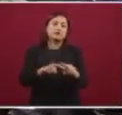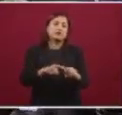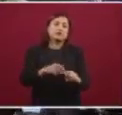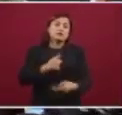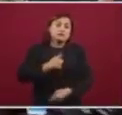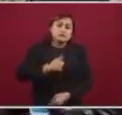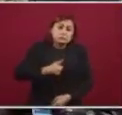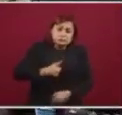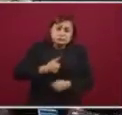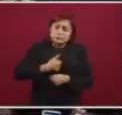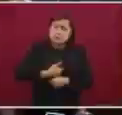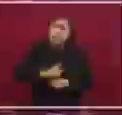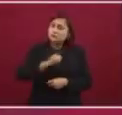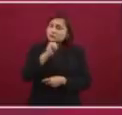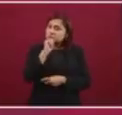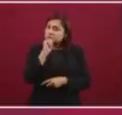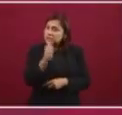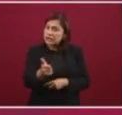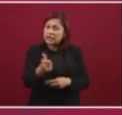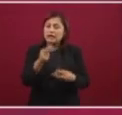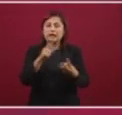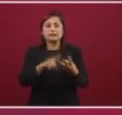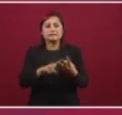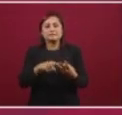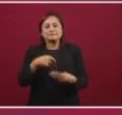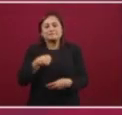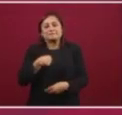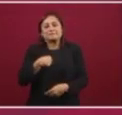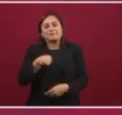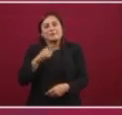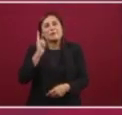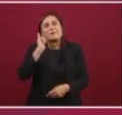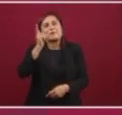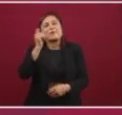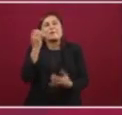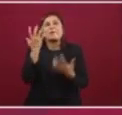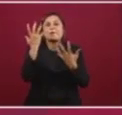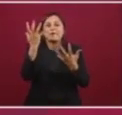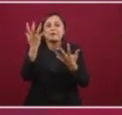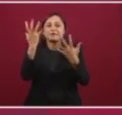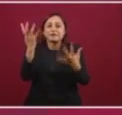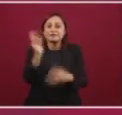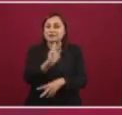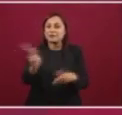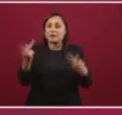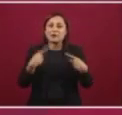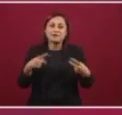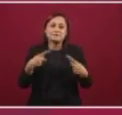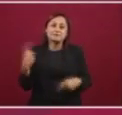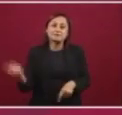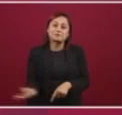yo que fuésemos eternos, pero eso no se puede. Pues. O